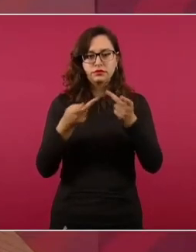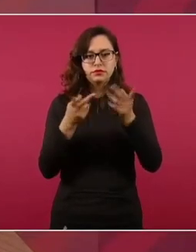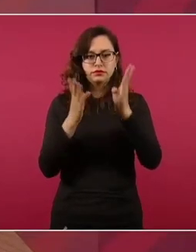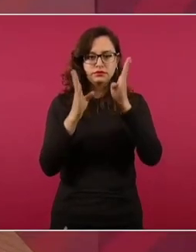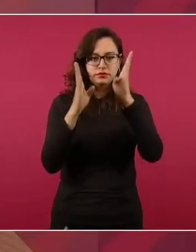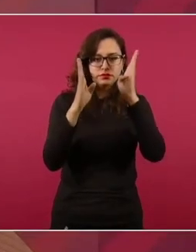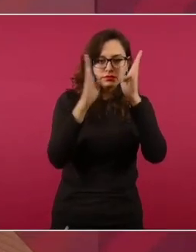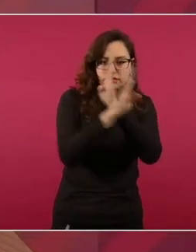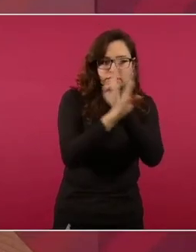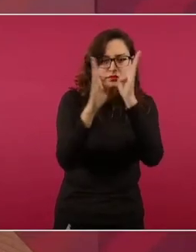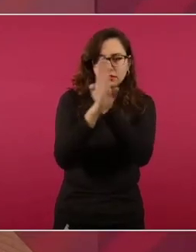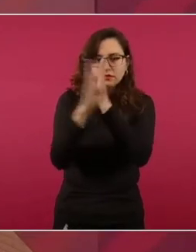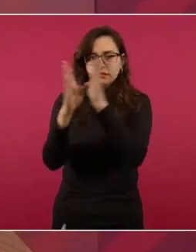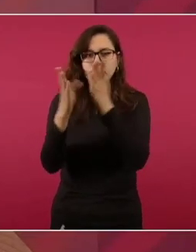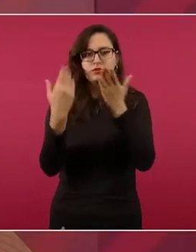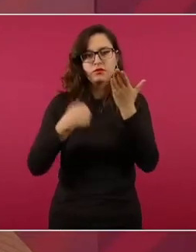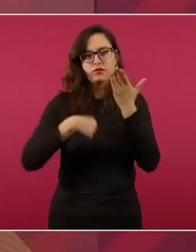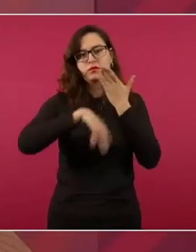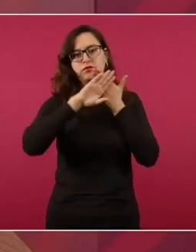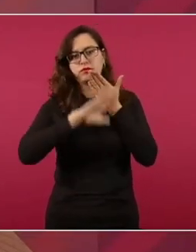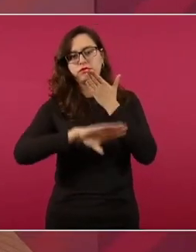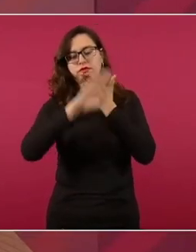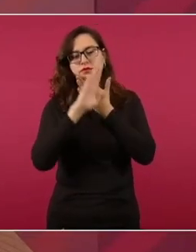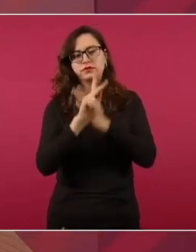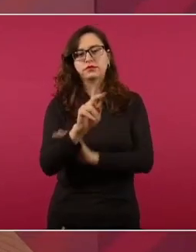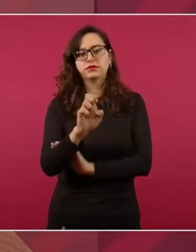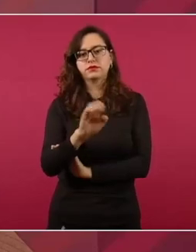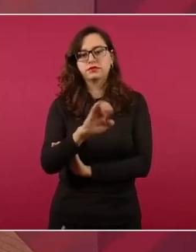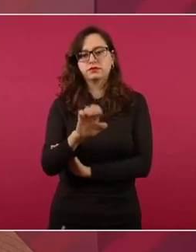espiarnos, el PGLIC,